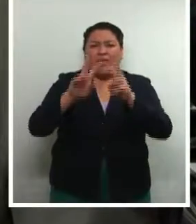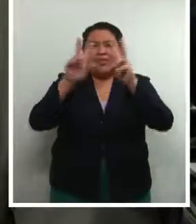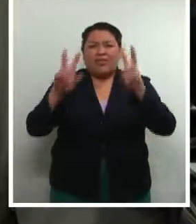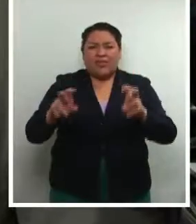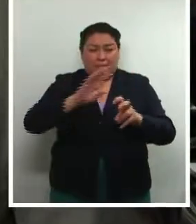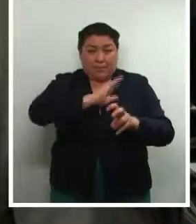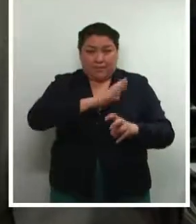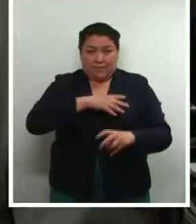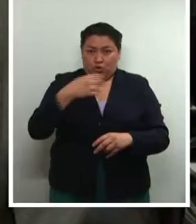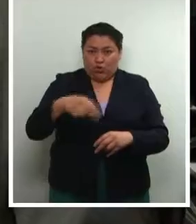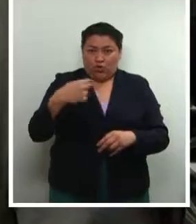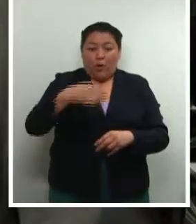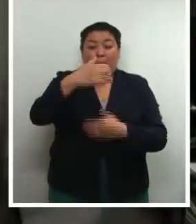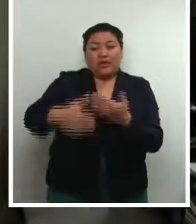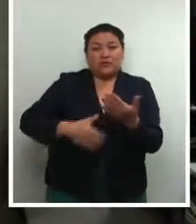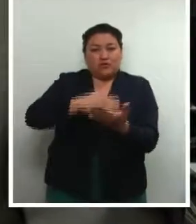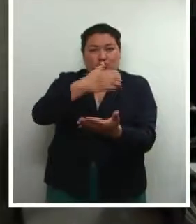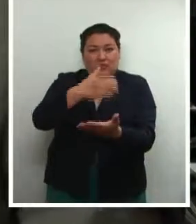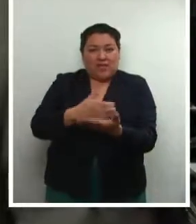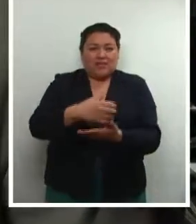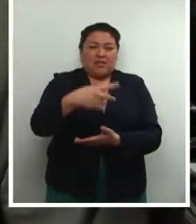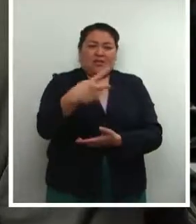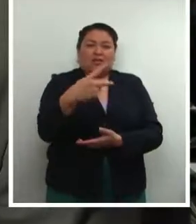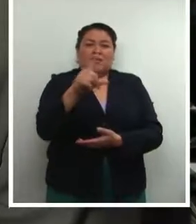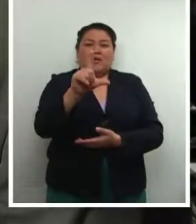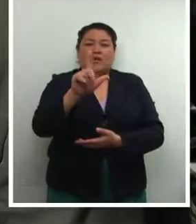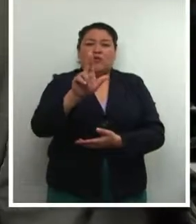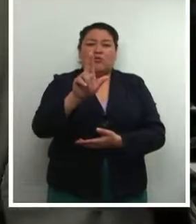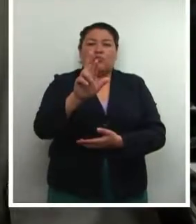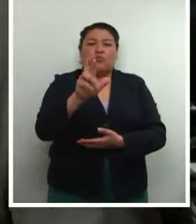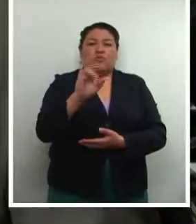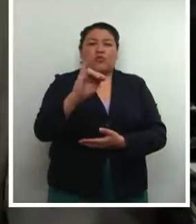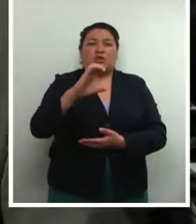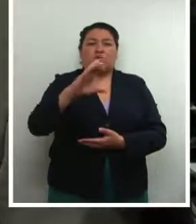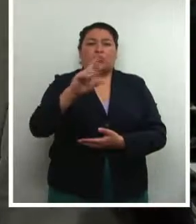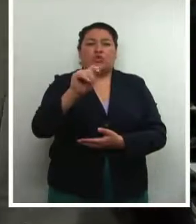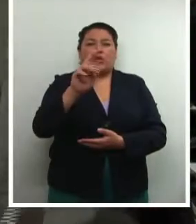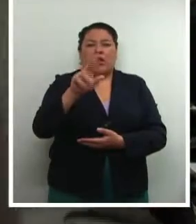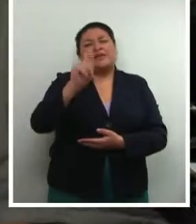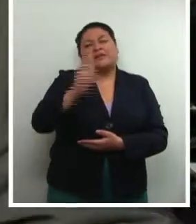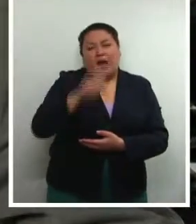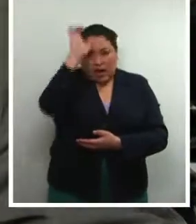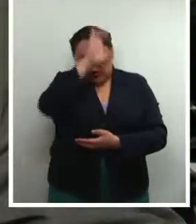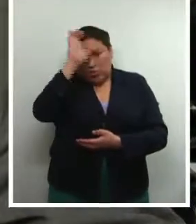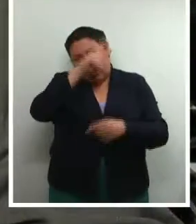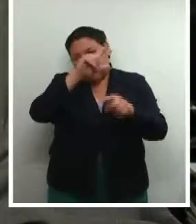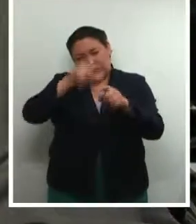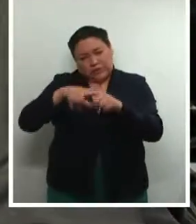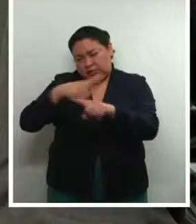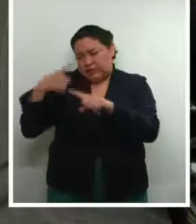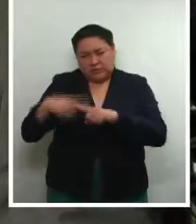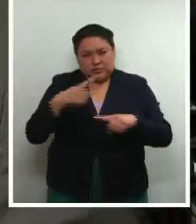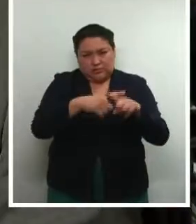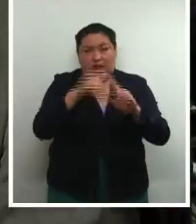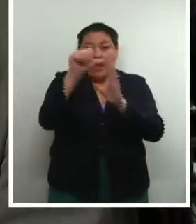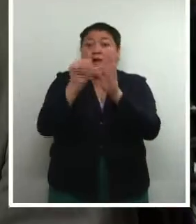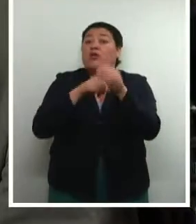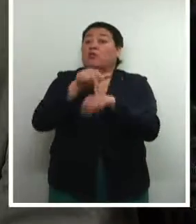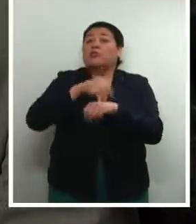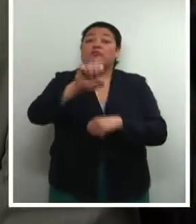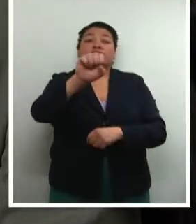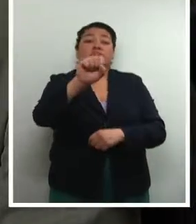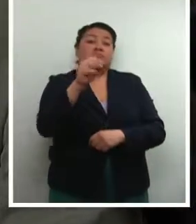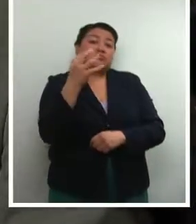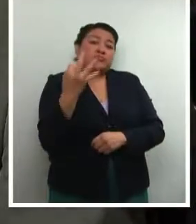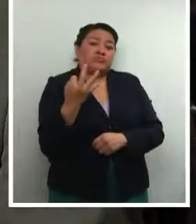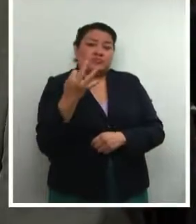pluricultural. Los artículos que integran este capítulo es el artículo 63, el cual se refiere a lo que es